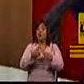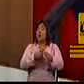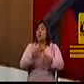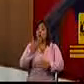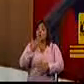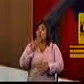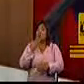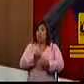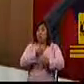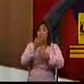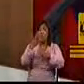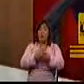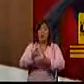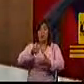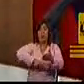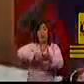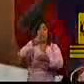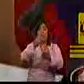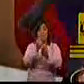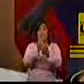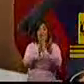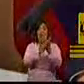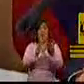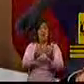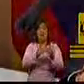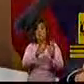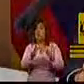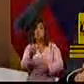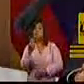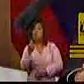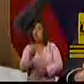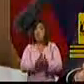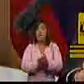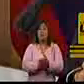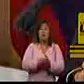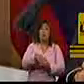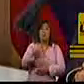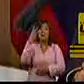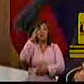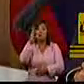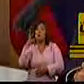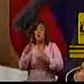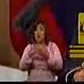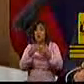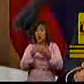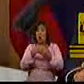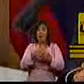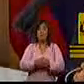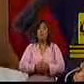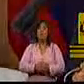como se mencionó, la firma electrónica. El costo va a ser de $16, ese dólar